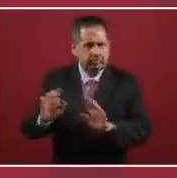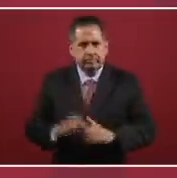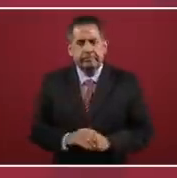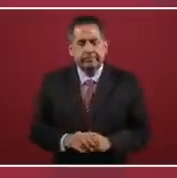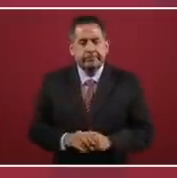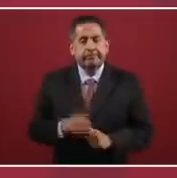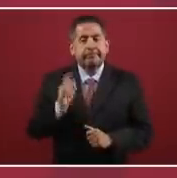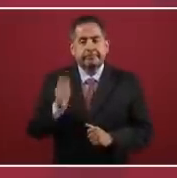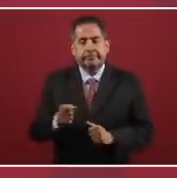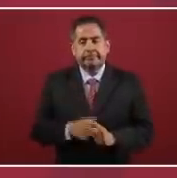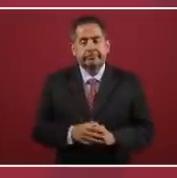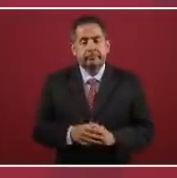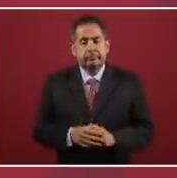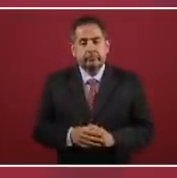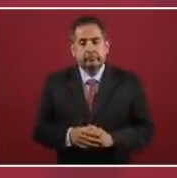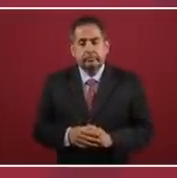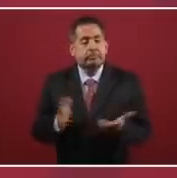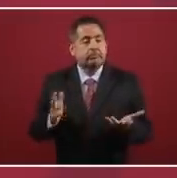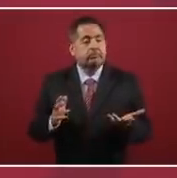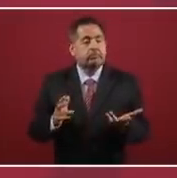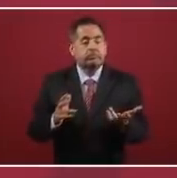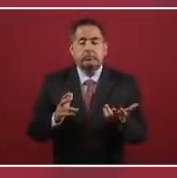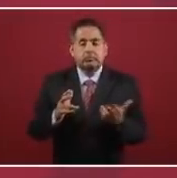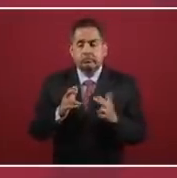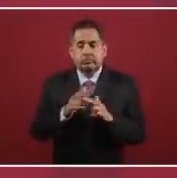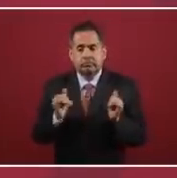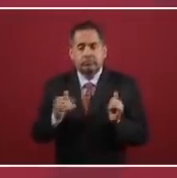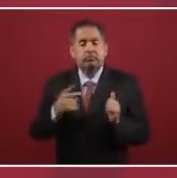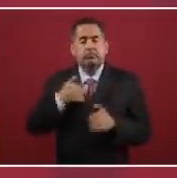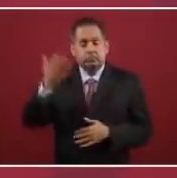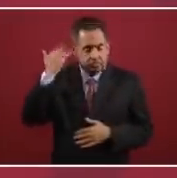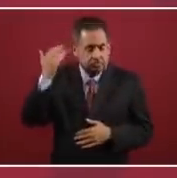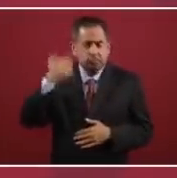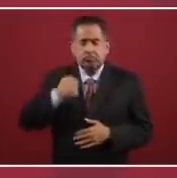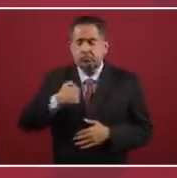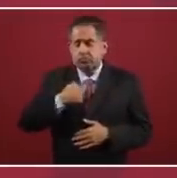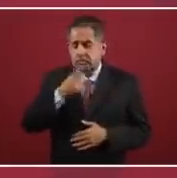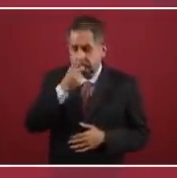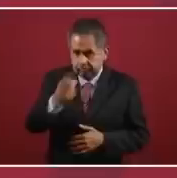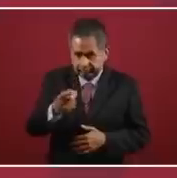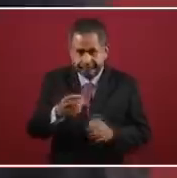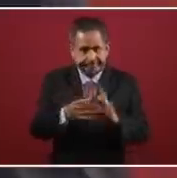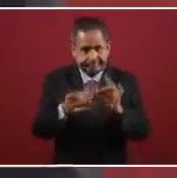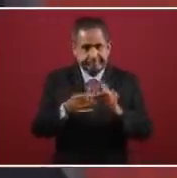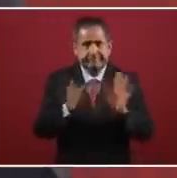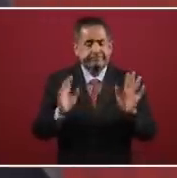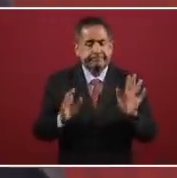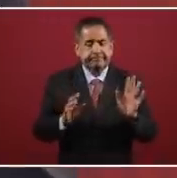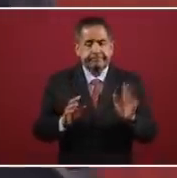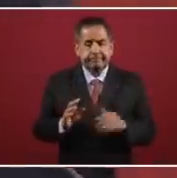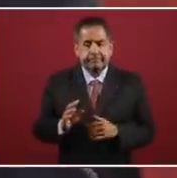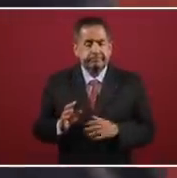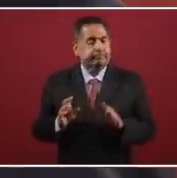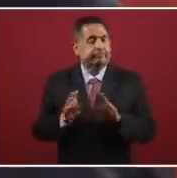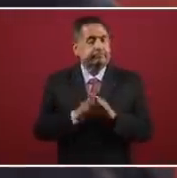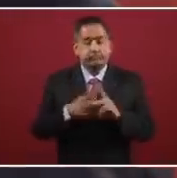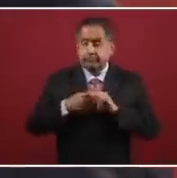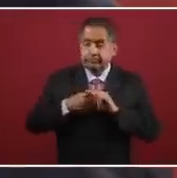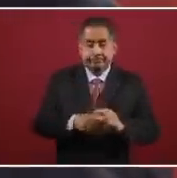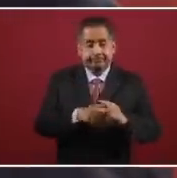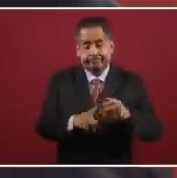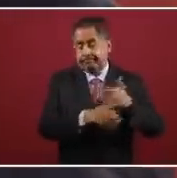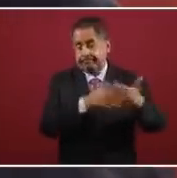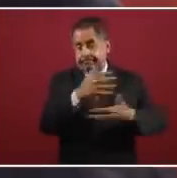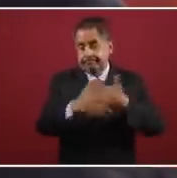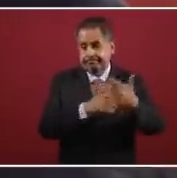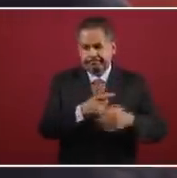que no hay ningún problema, lo dije desde el principio. Cuando echaron a andar esto,